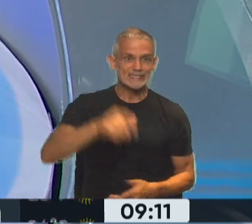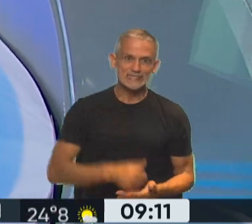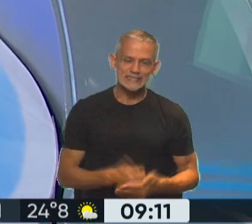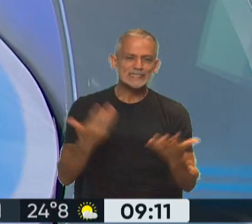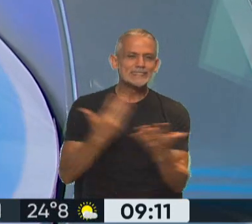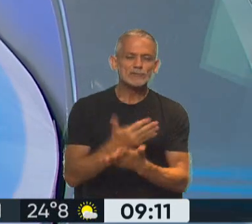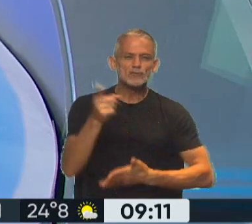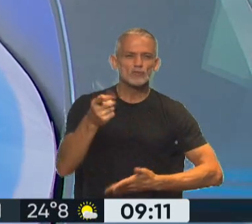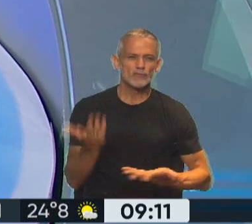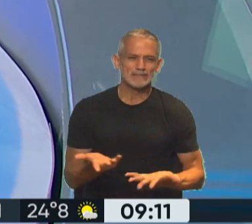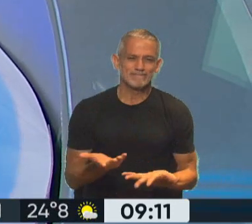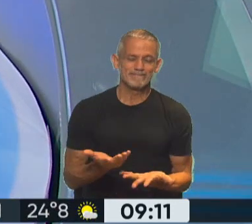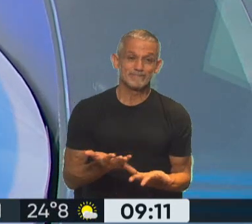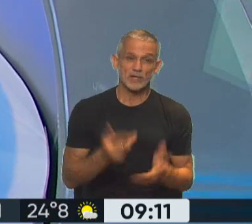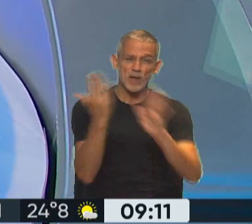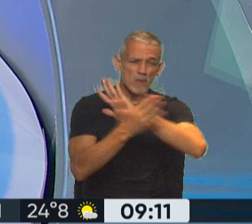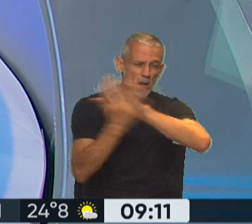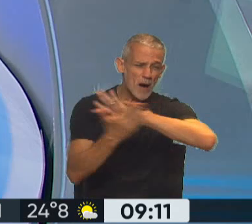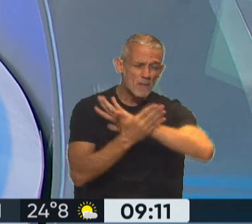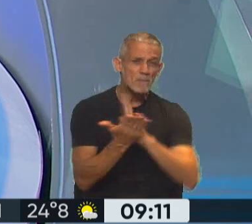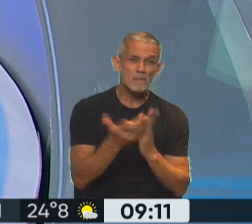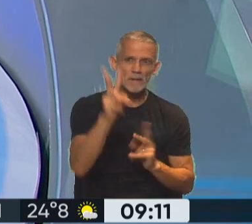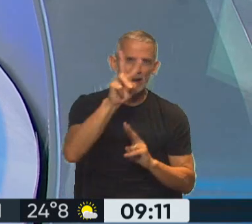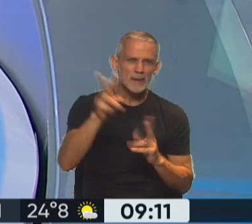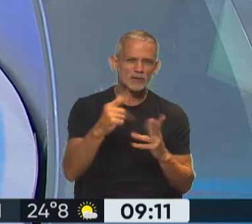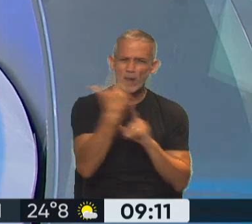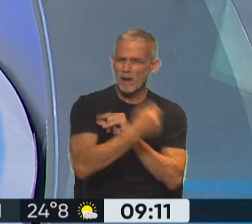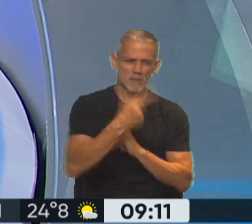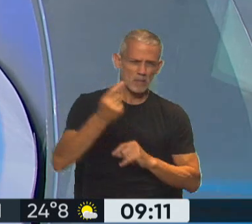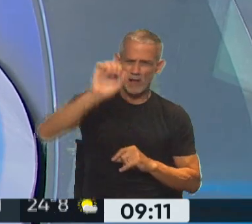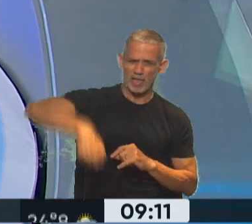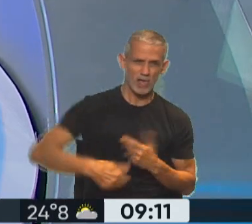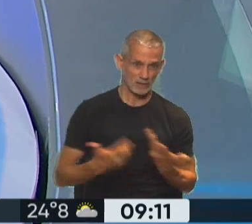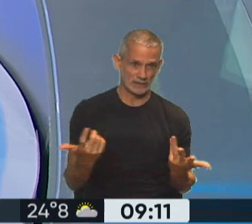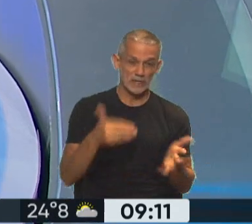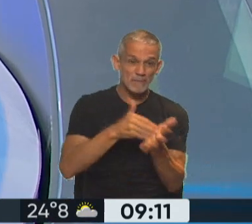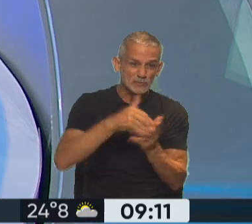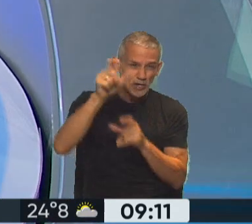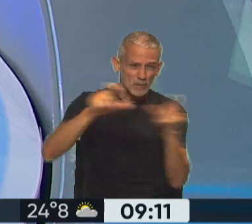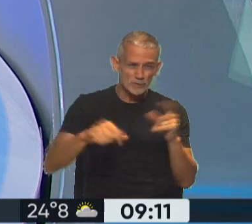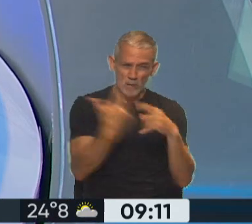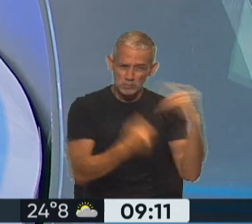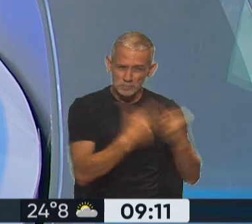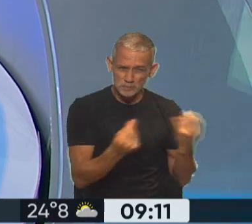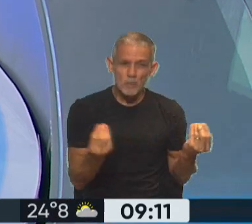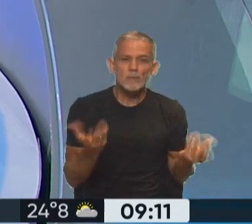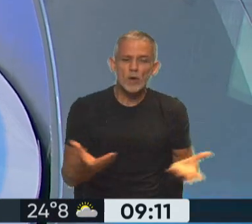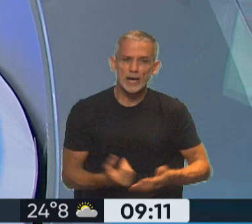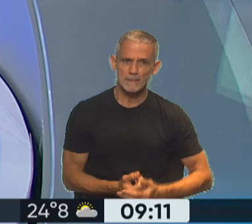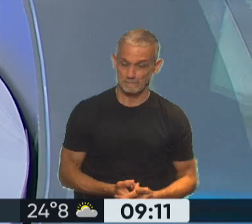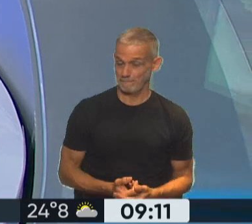Esa es la foto que me parece que no que no quieren que se los relacione con esa foto de millones que se van de Por algo se van millones no O sea